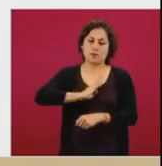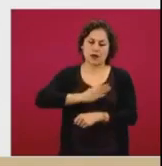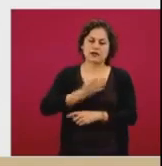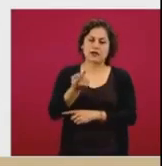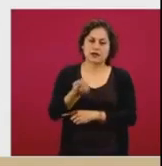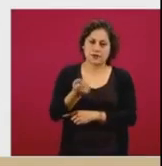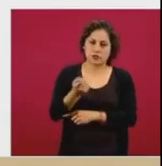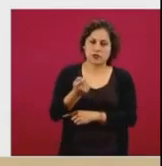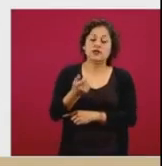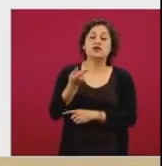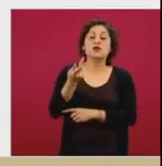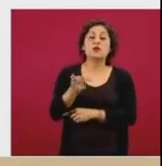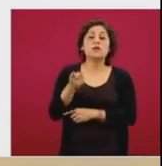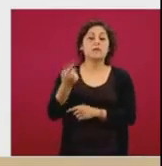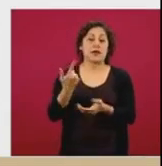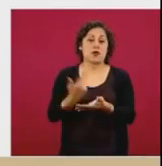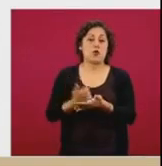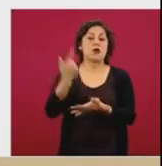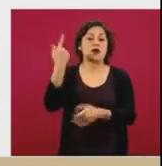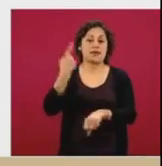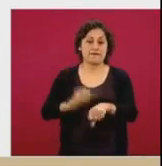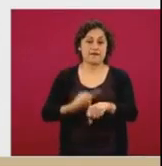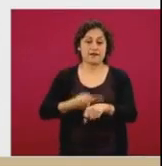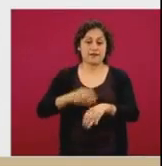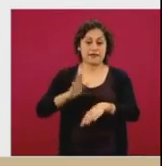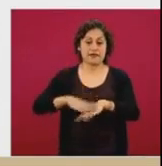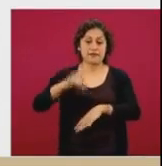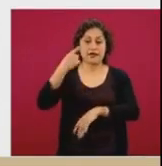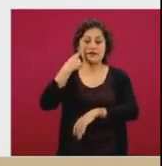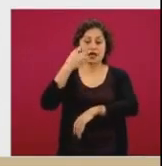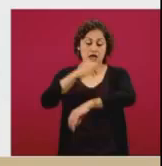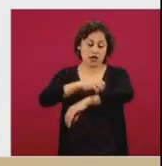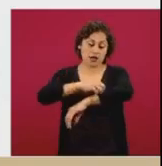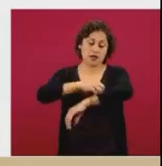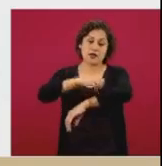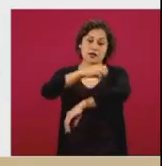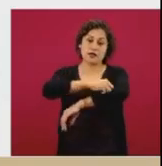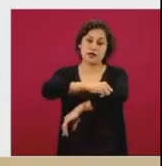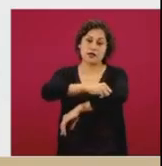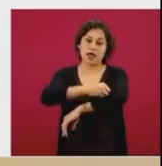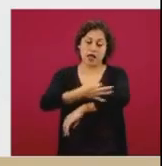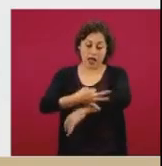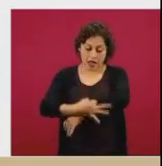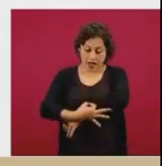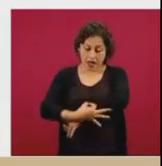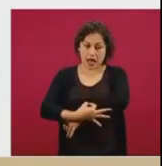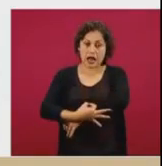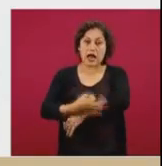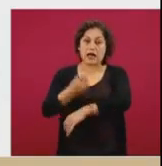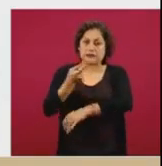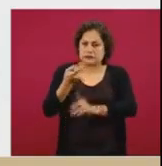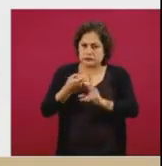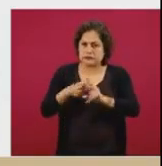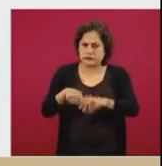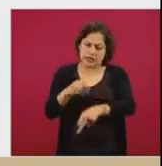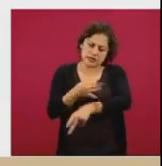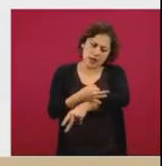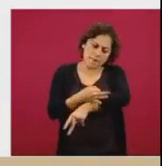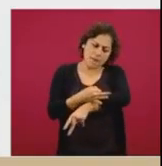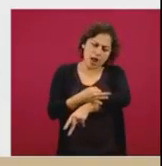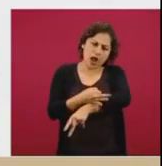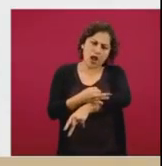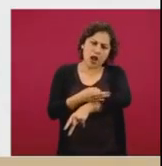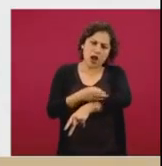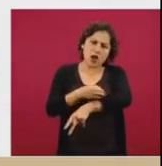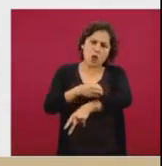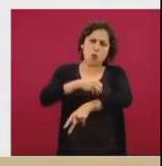más grado de afectación de la piel porque pueden ser placas, es decir, se pueden juntar manchitas y formar una placa de lesiones